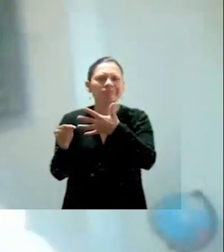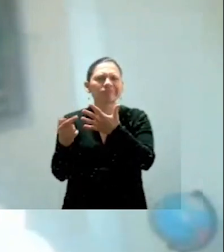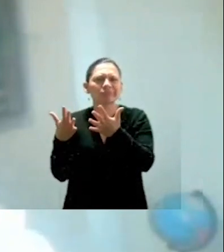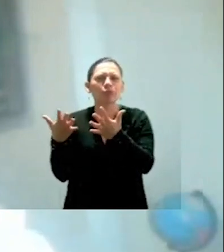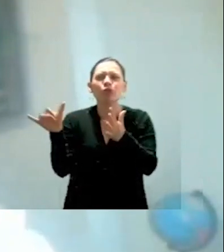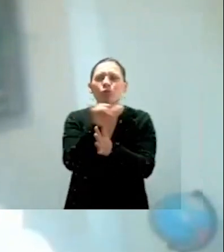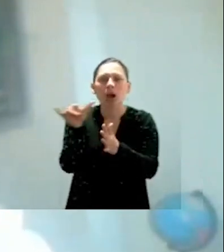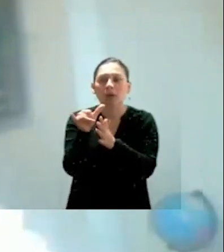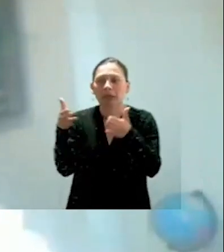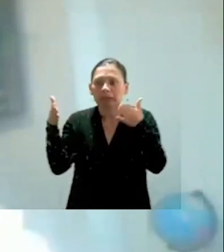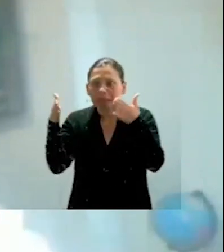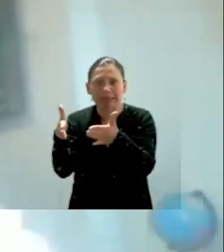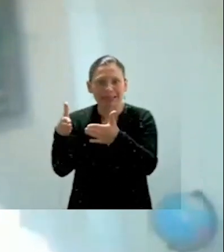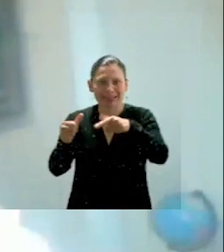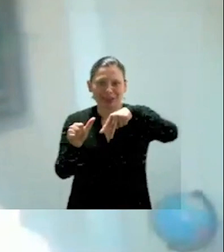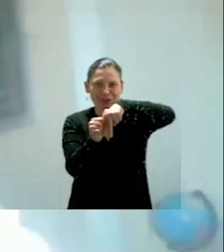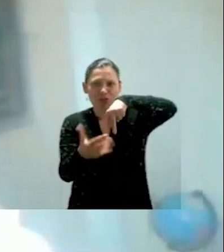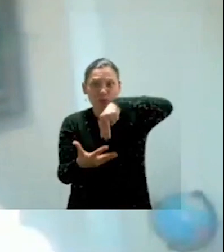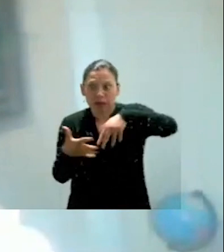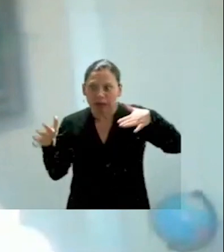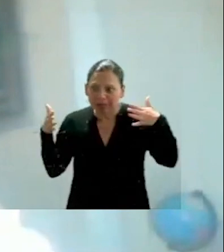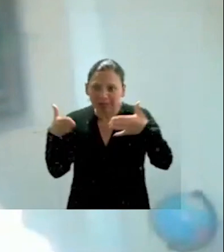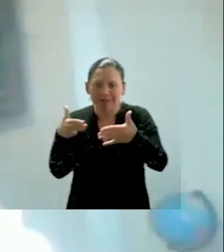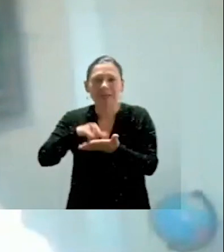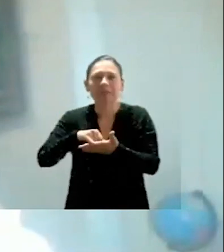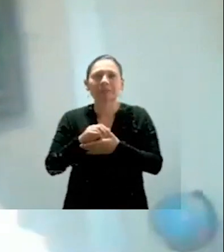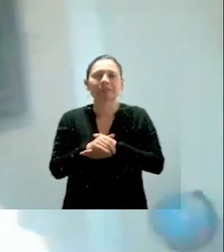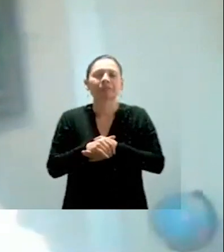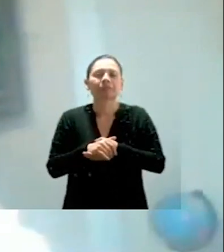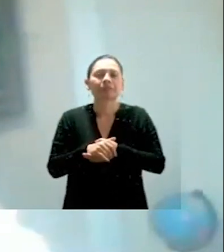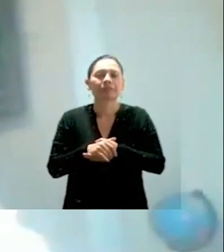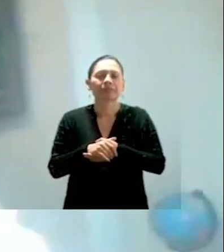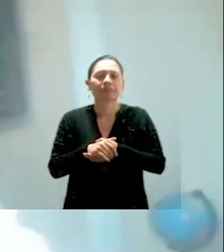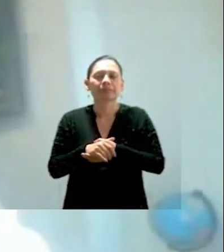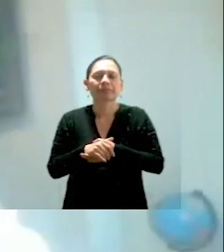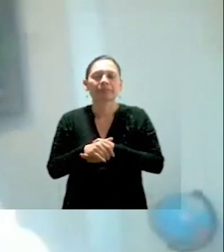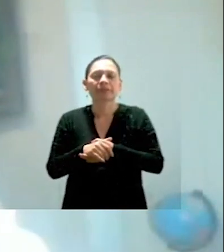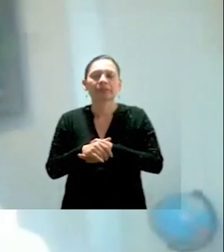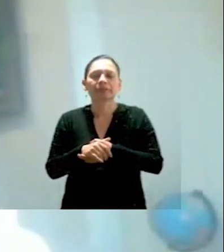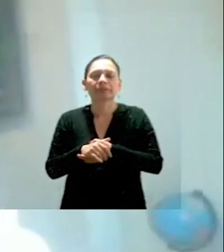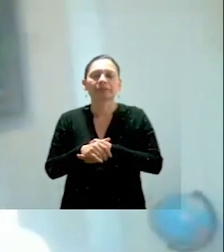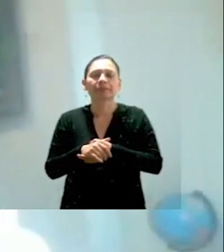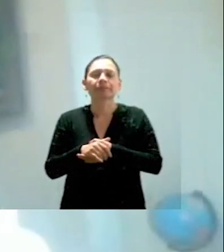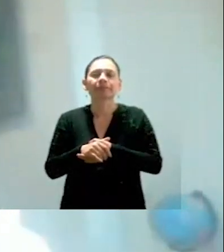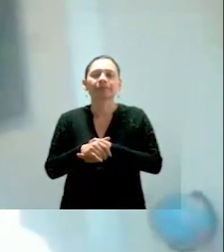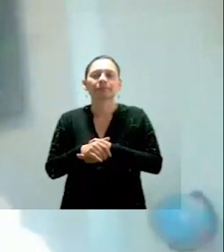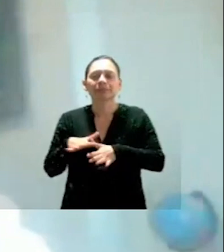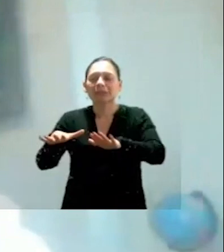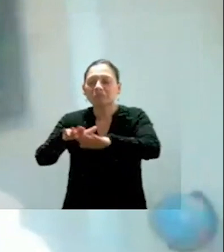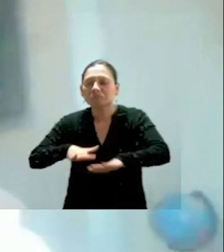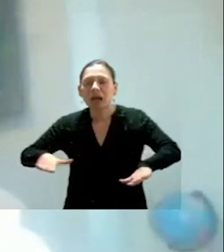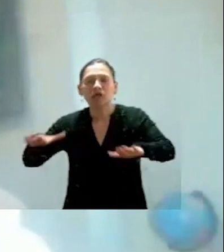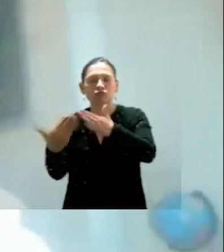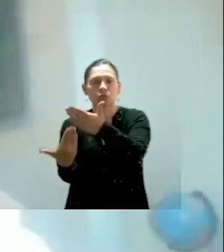o el descubrimiento, digamos así, la delimitación de escenarios constitucionales